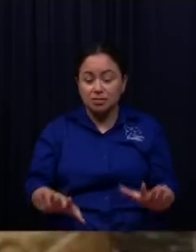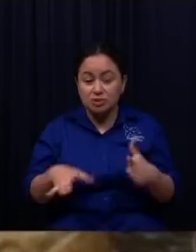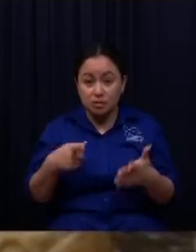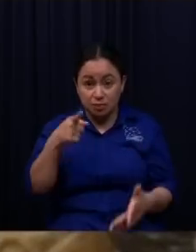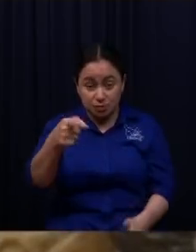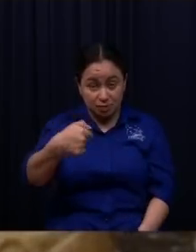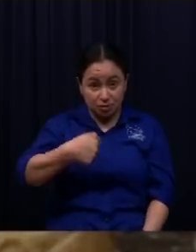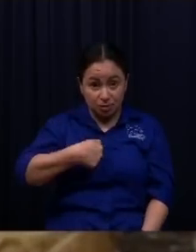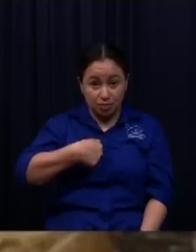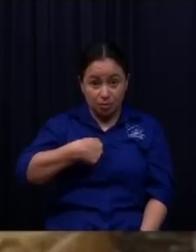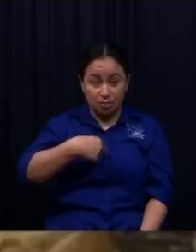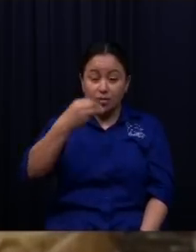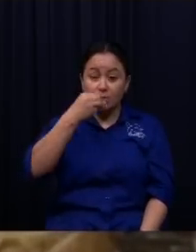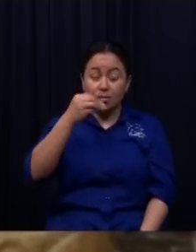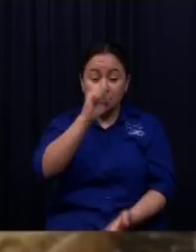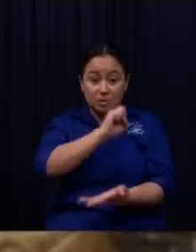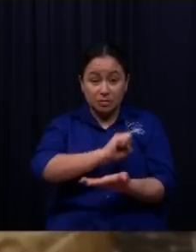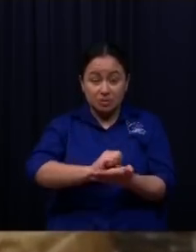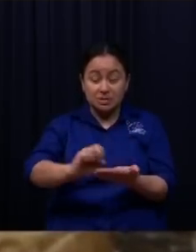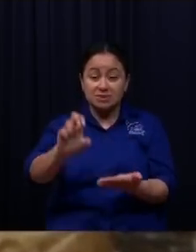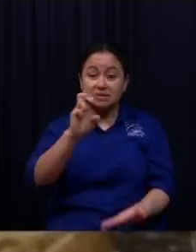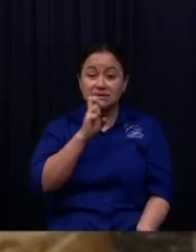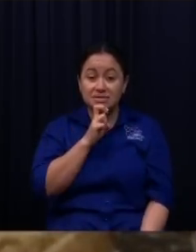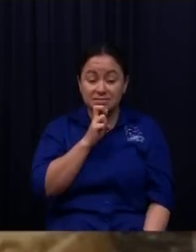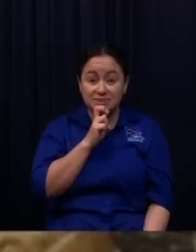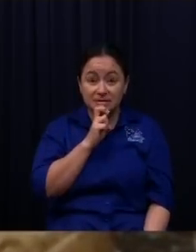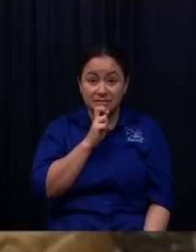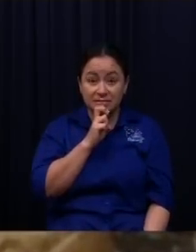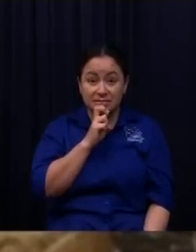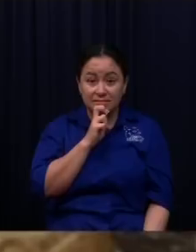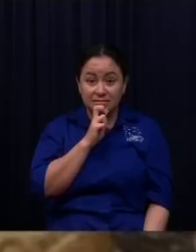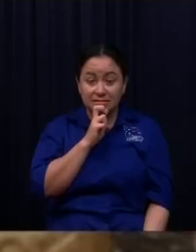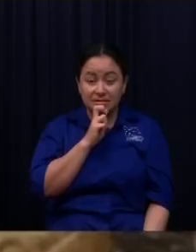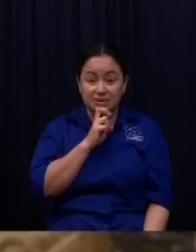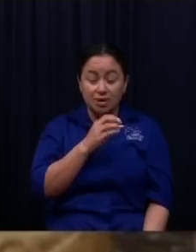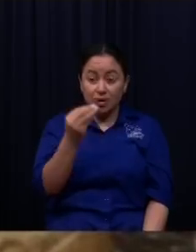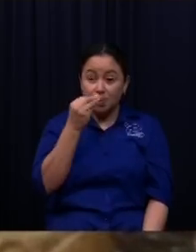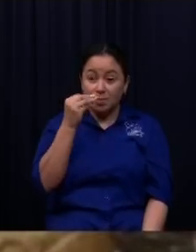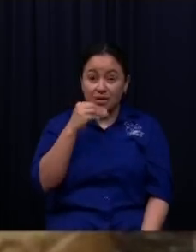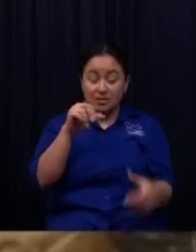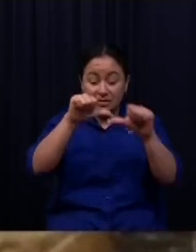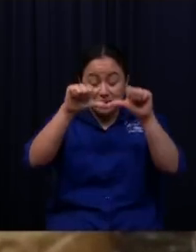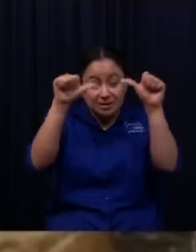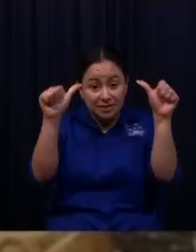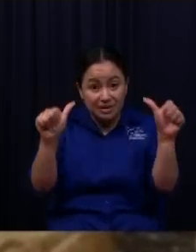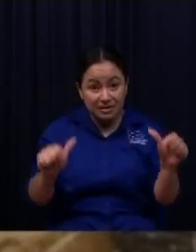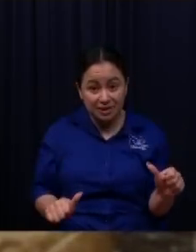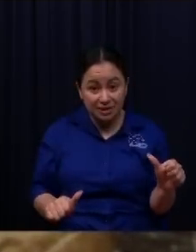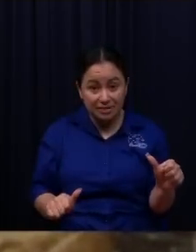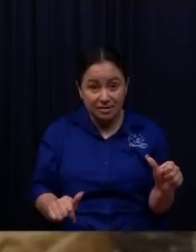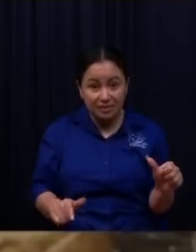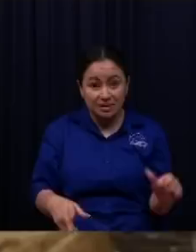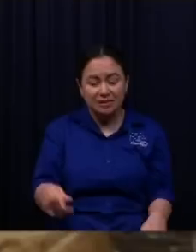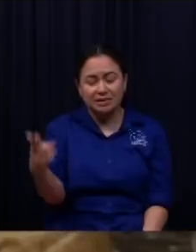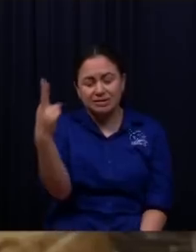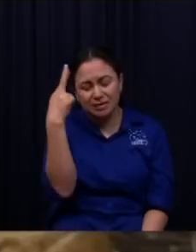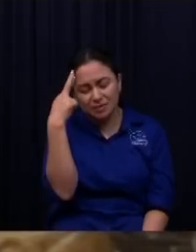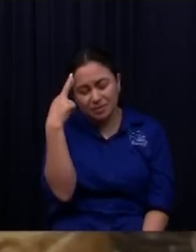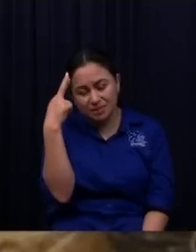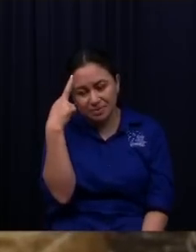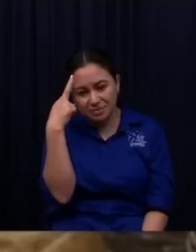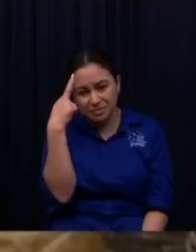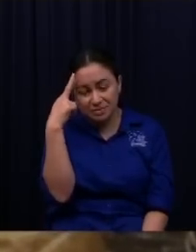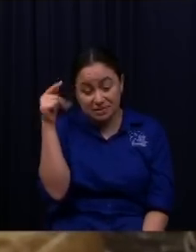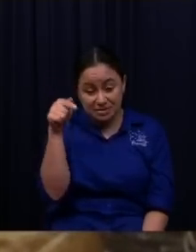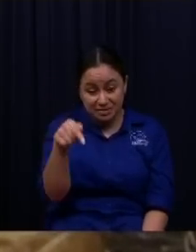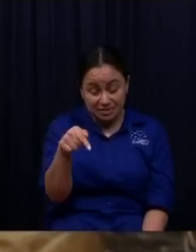estoy comiendo del altar, la comida del altar, y estoy recordando que el tener ese